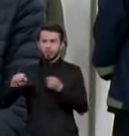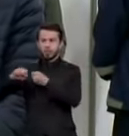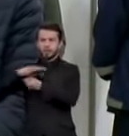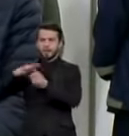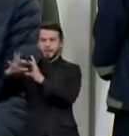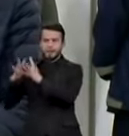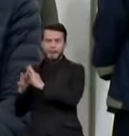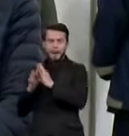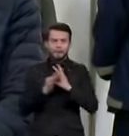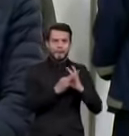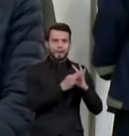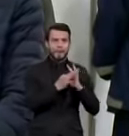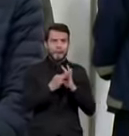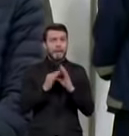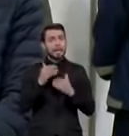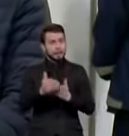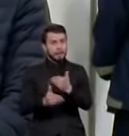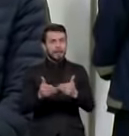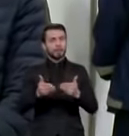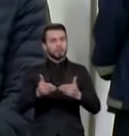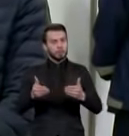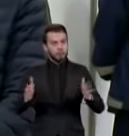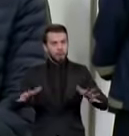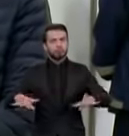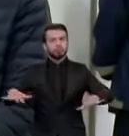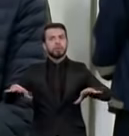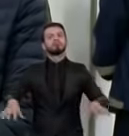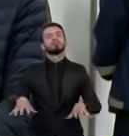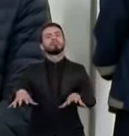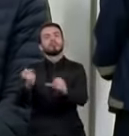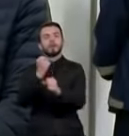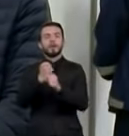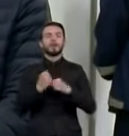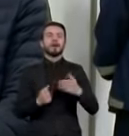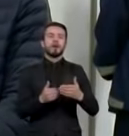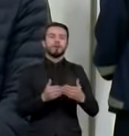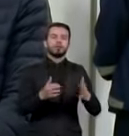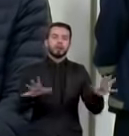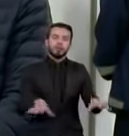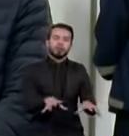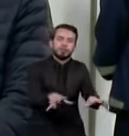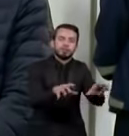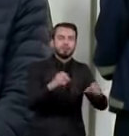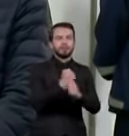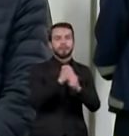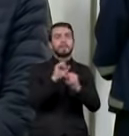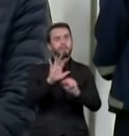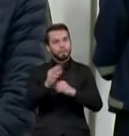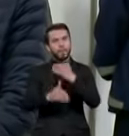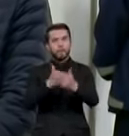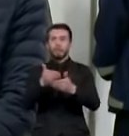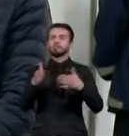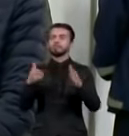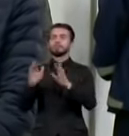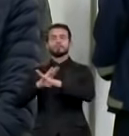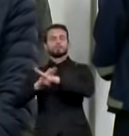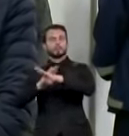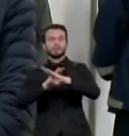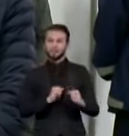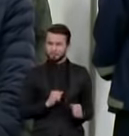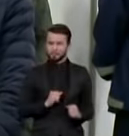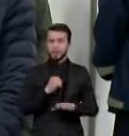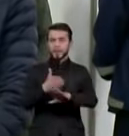de actividades con todas las precauciones y con todos los cuidados. Y por supuesto también recordar que mientras